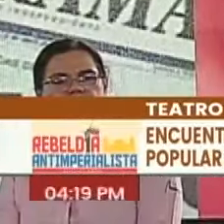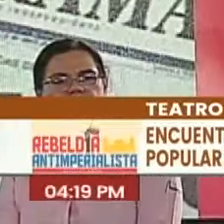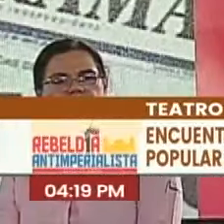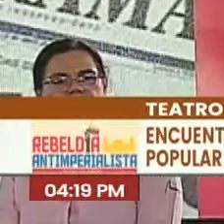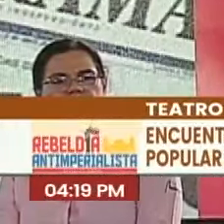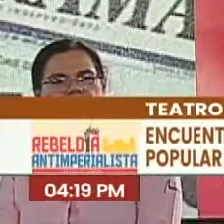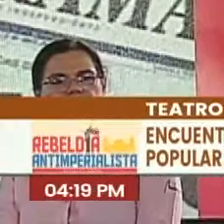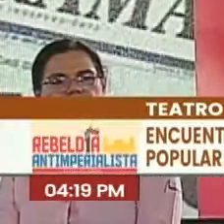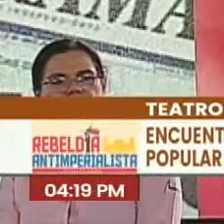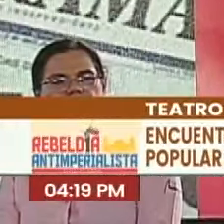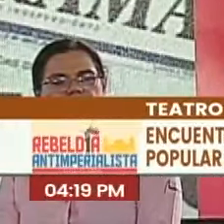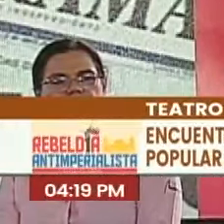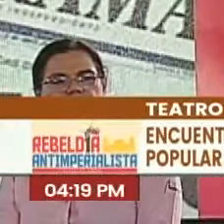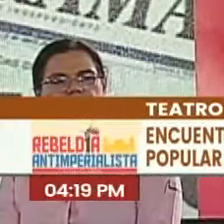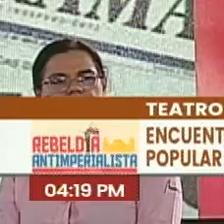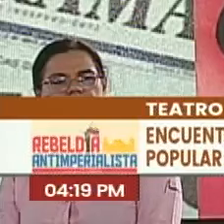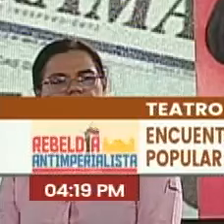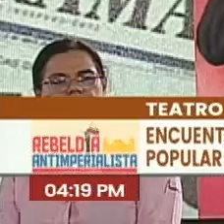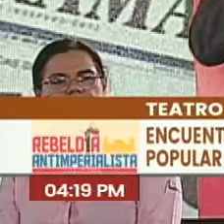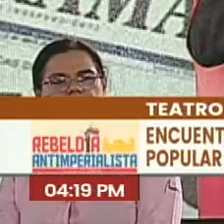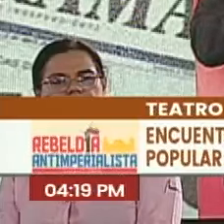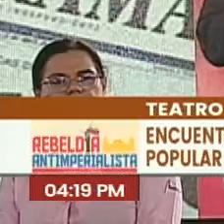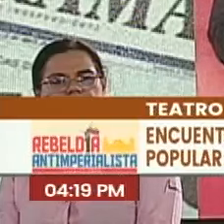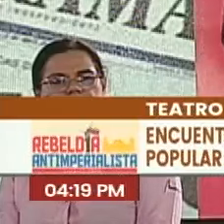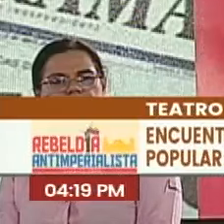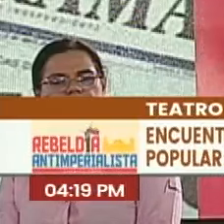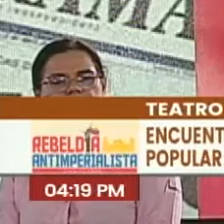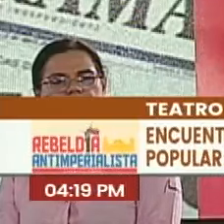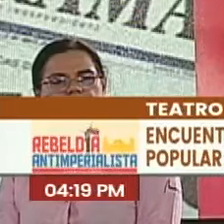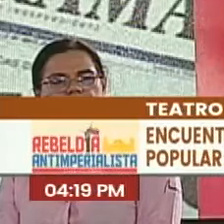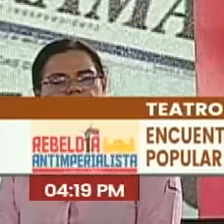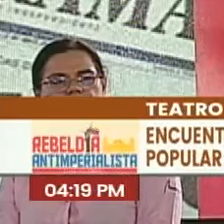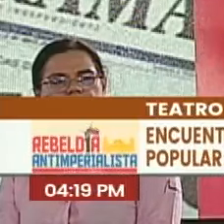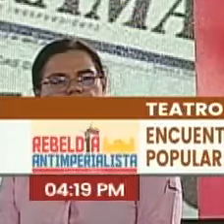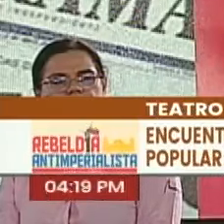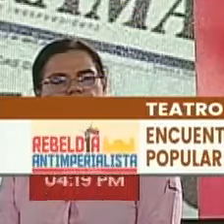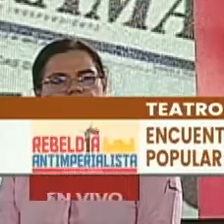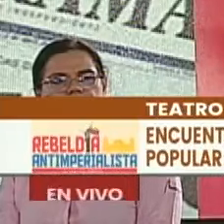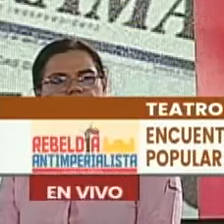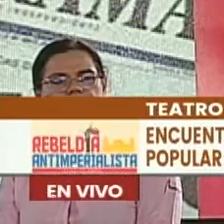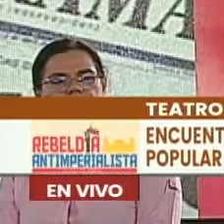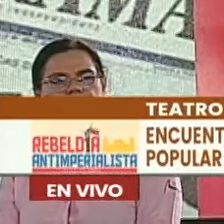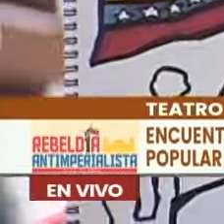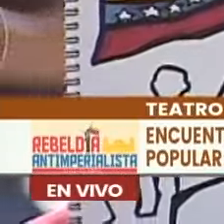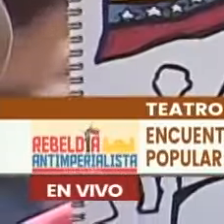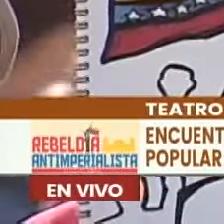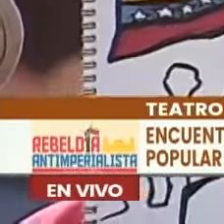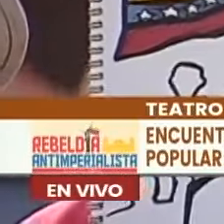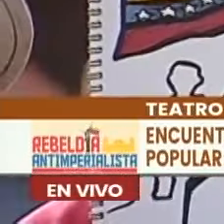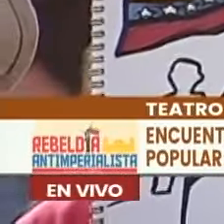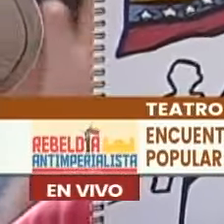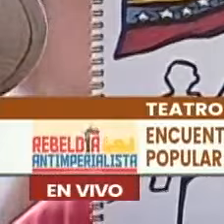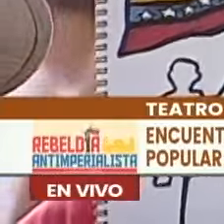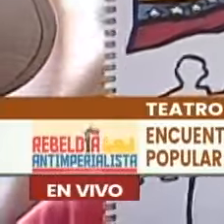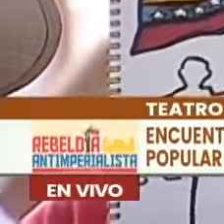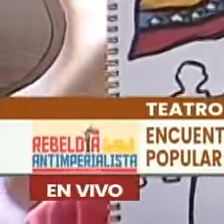evento prácticamente sin precedente en la historia contemporánea. Y sobre todo los más jóvenes, las